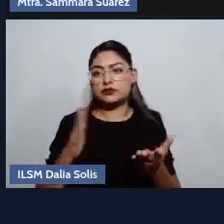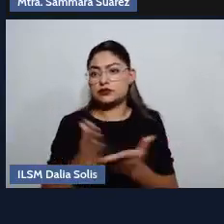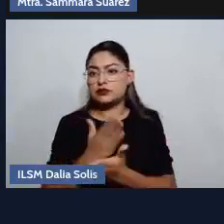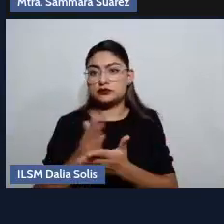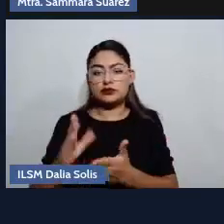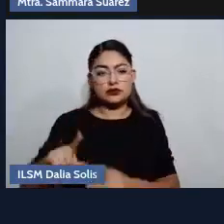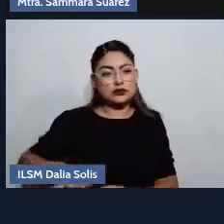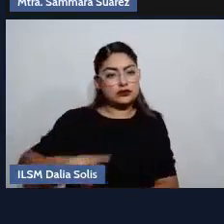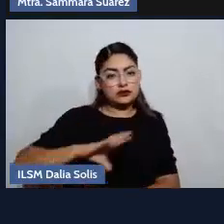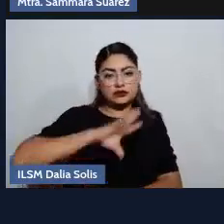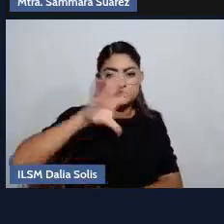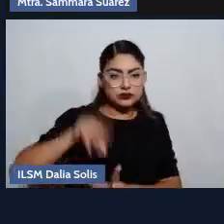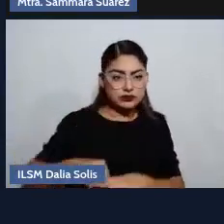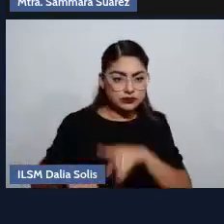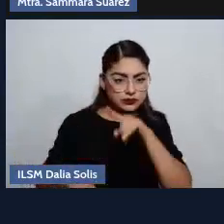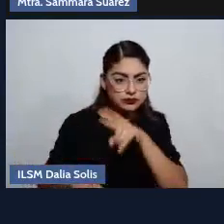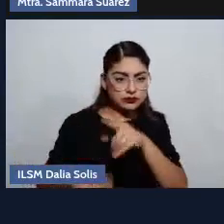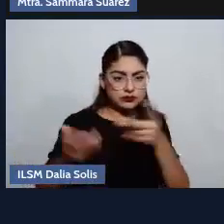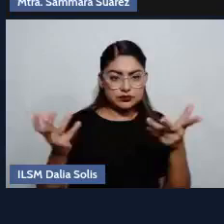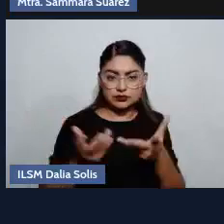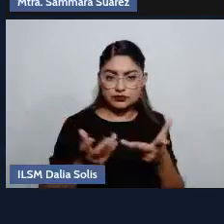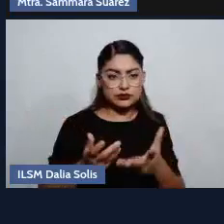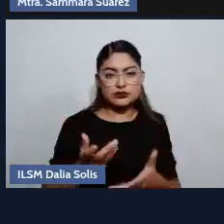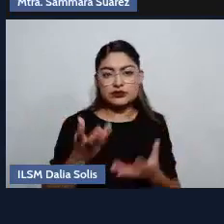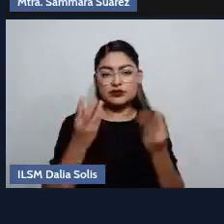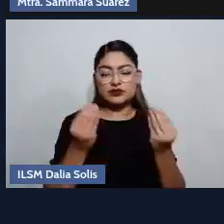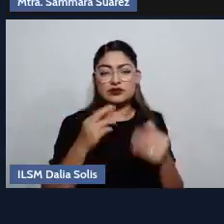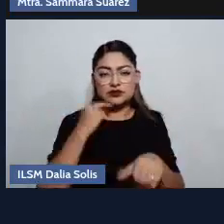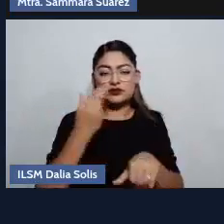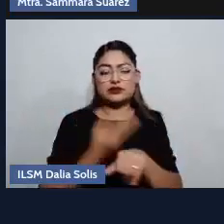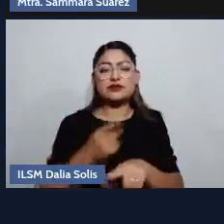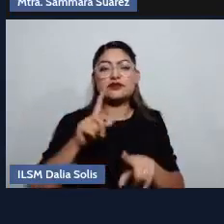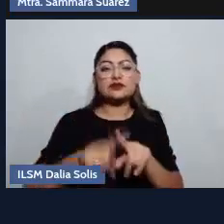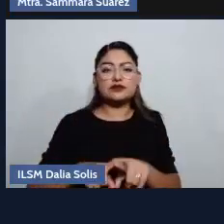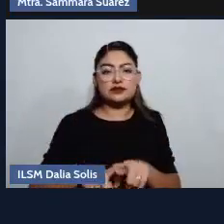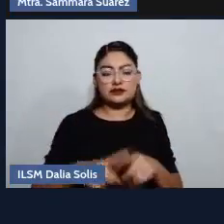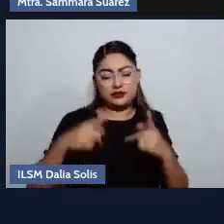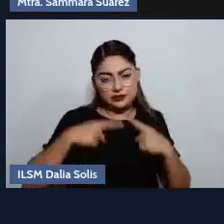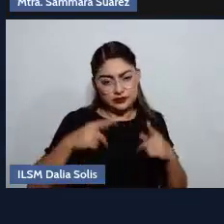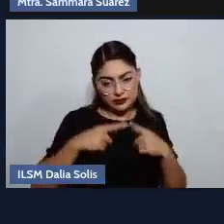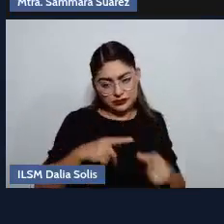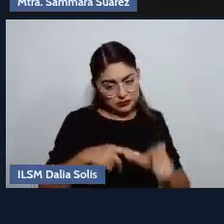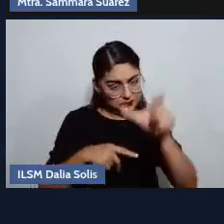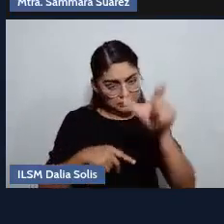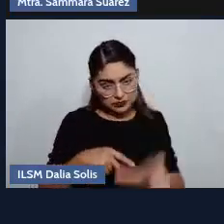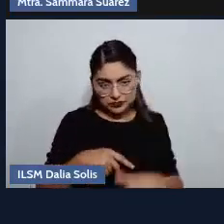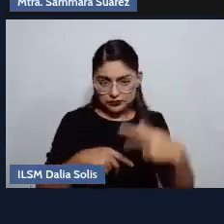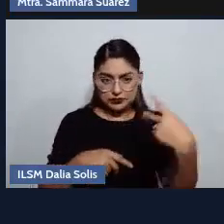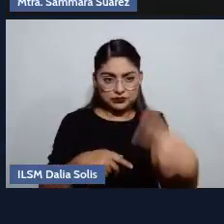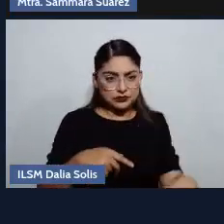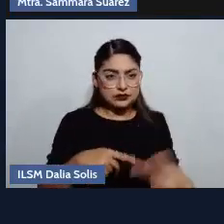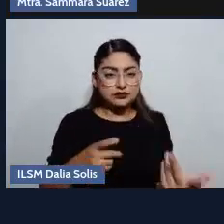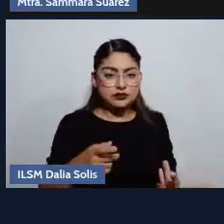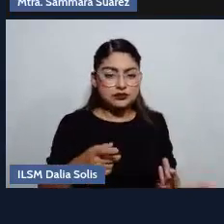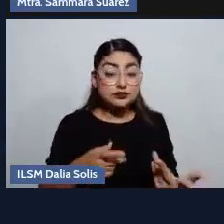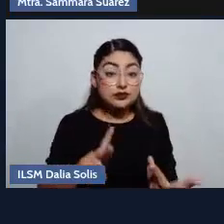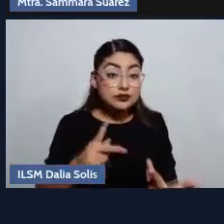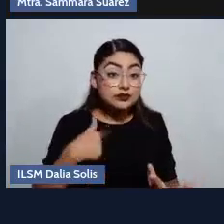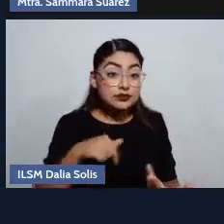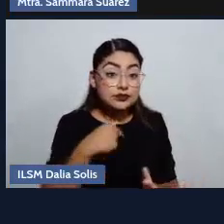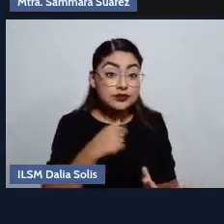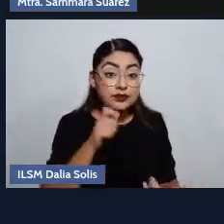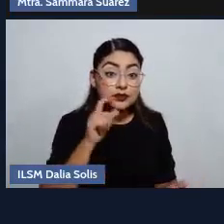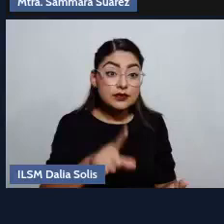acuerdo, mucha responsabilidad la tiene el individuo y la persona, pero sí, tampoco hay que dejar de